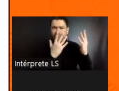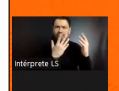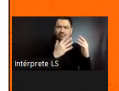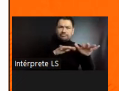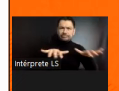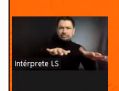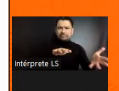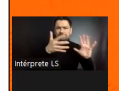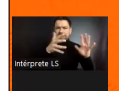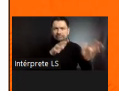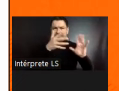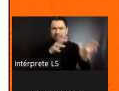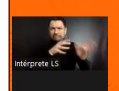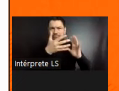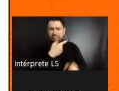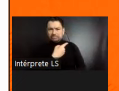sufrir.